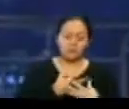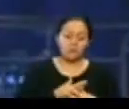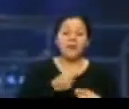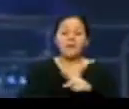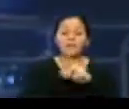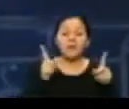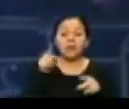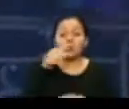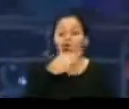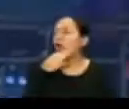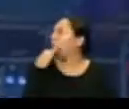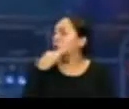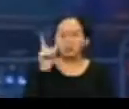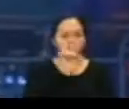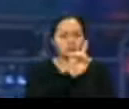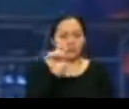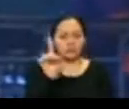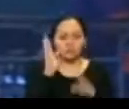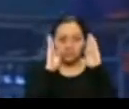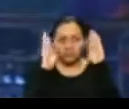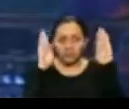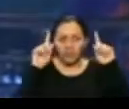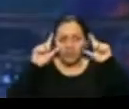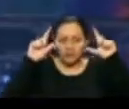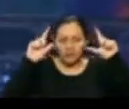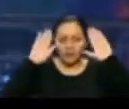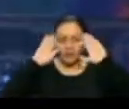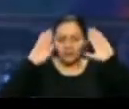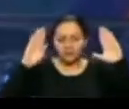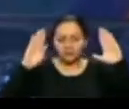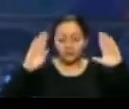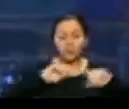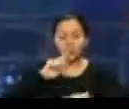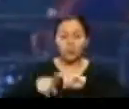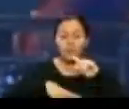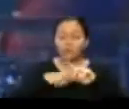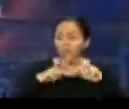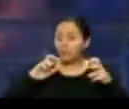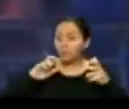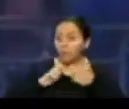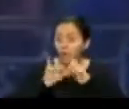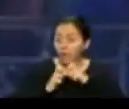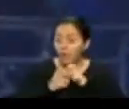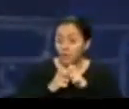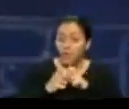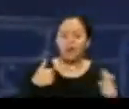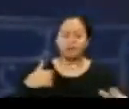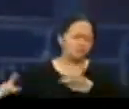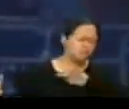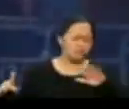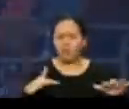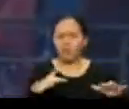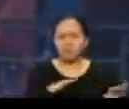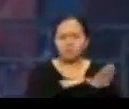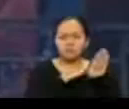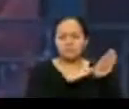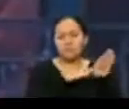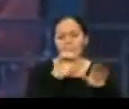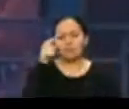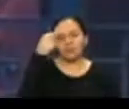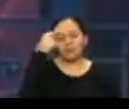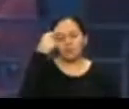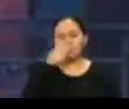segundo, a estar listos para lo más rápidamente posible repletar calles, plazas,